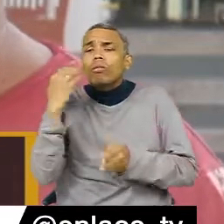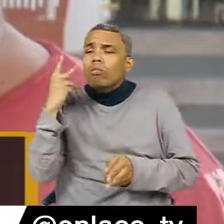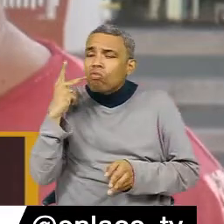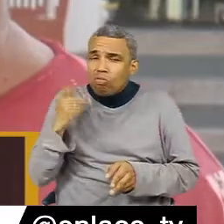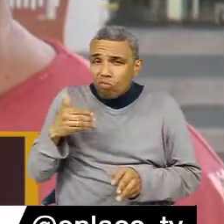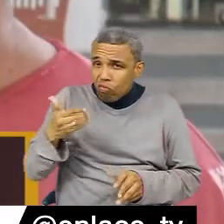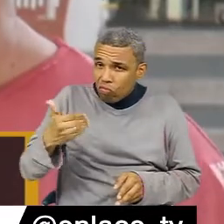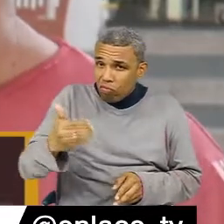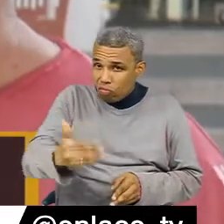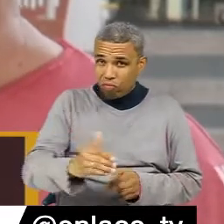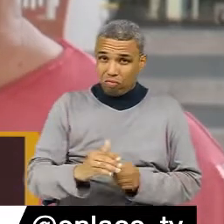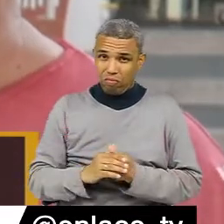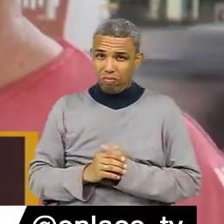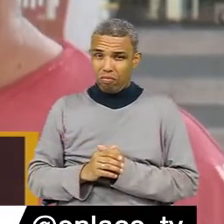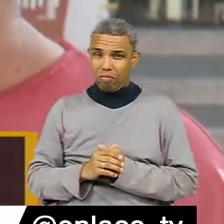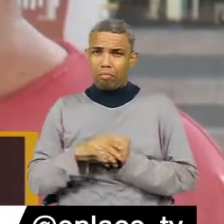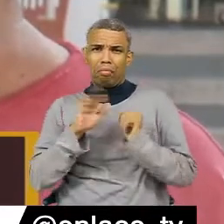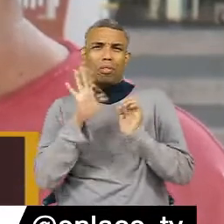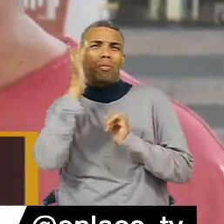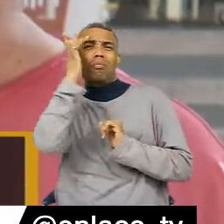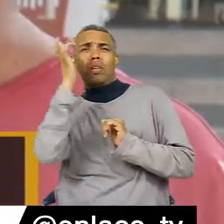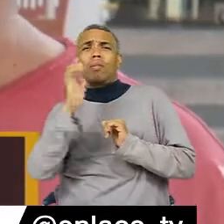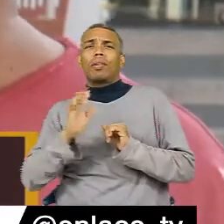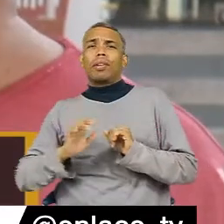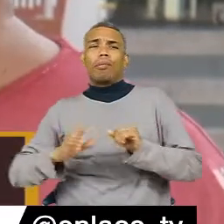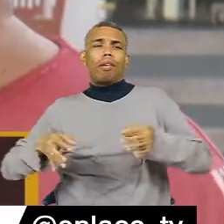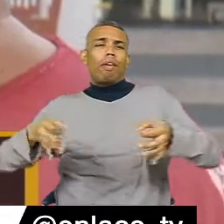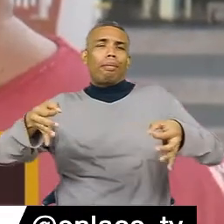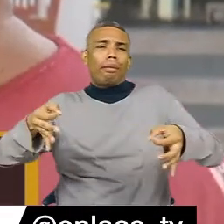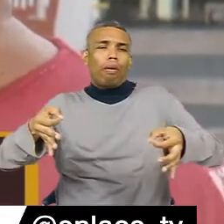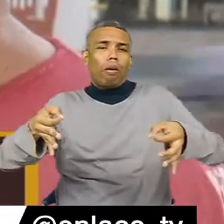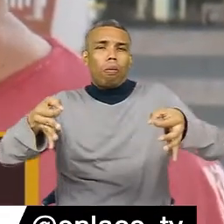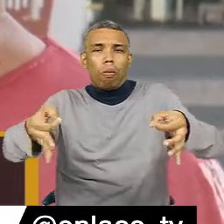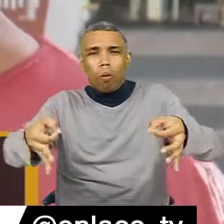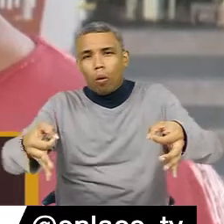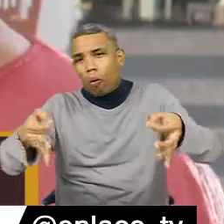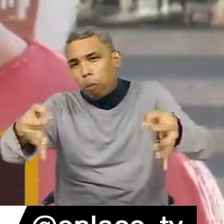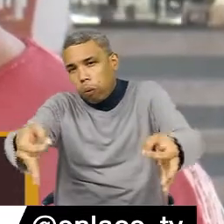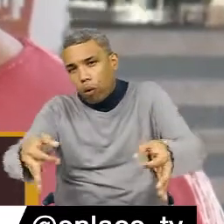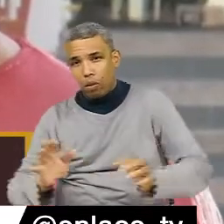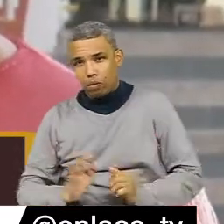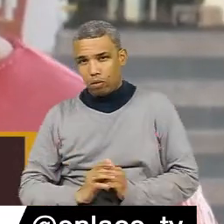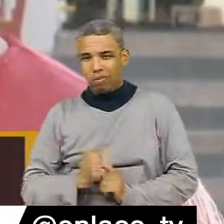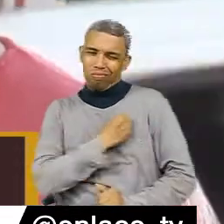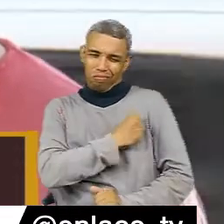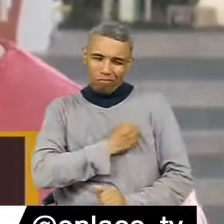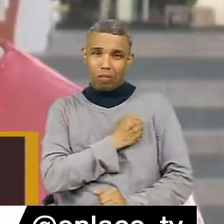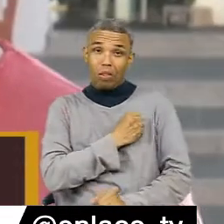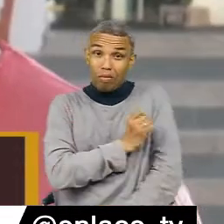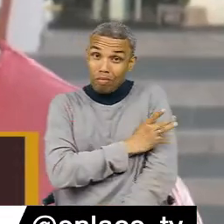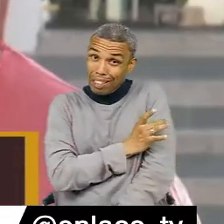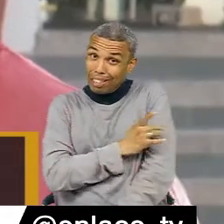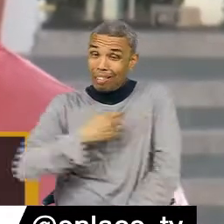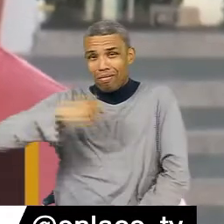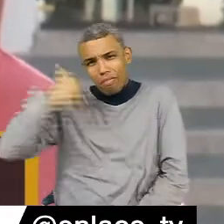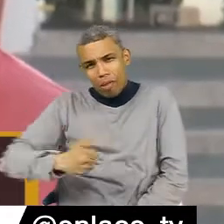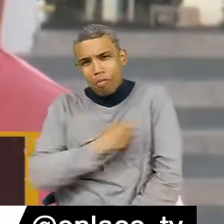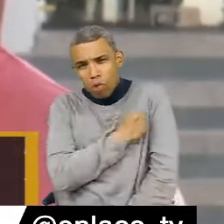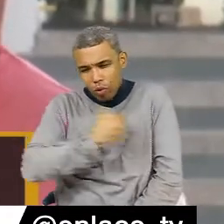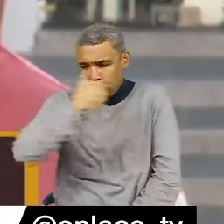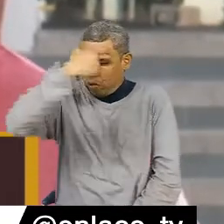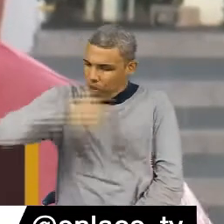han aplazado diligencias, ¿por qué? Por malos procederes se han tenido que aplazar. Ya, entonces yo le pido a la Fiscalía que hagan bien las cosas para que las cosas